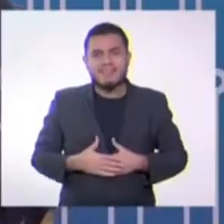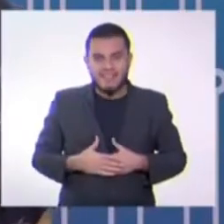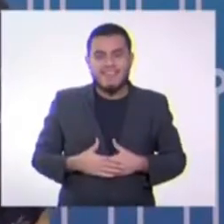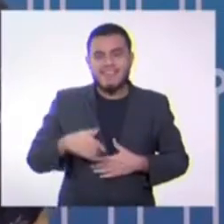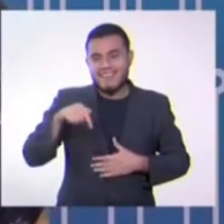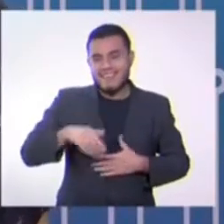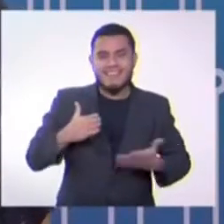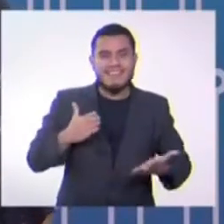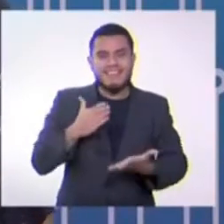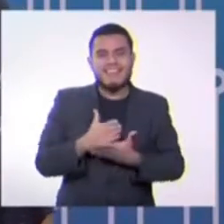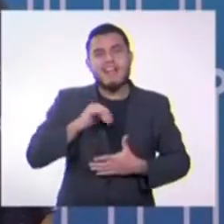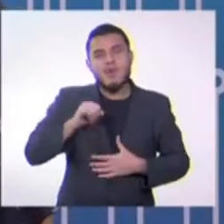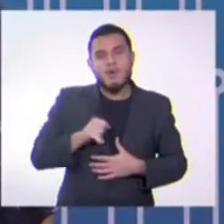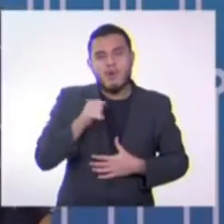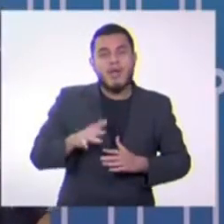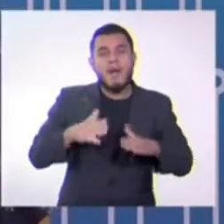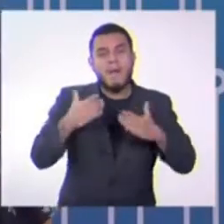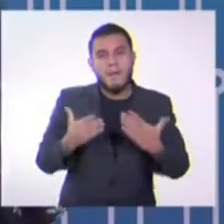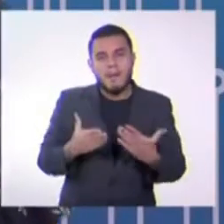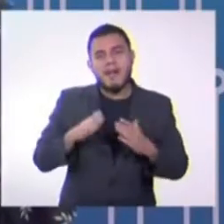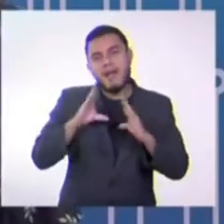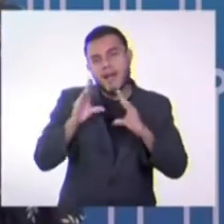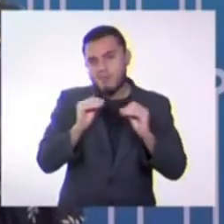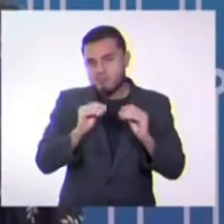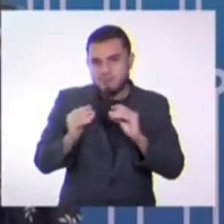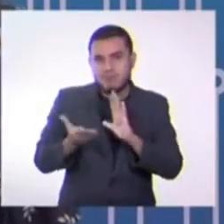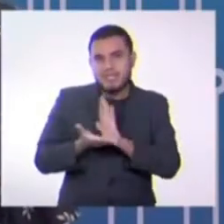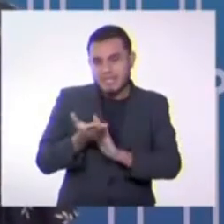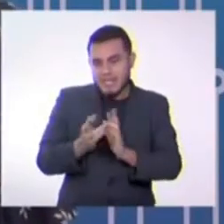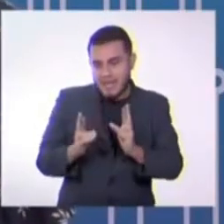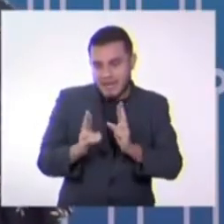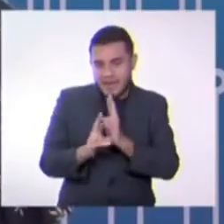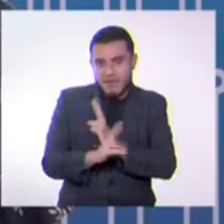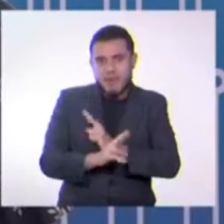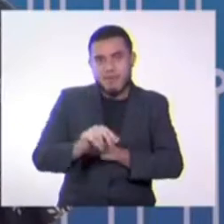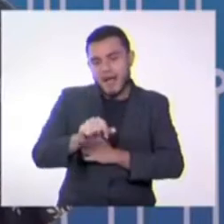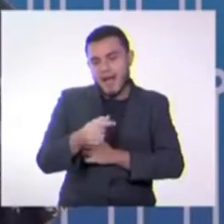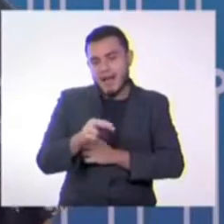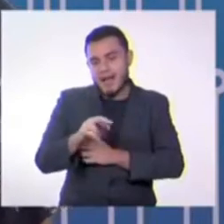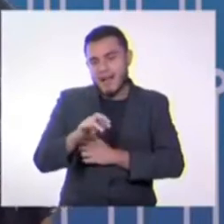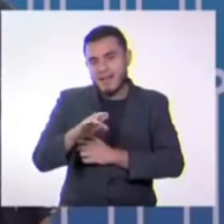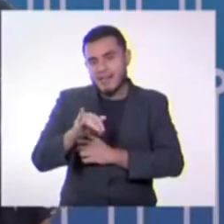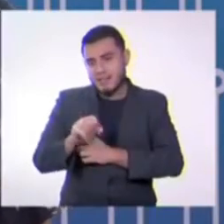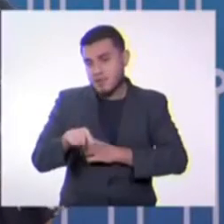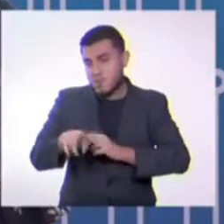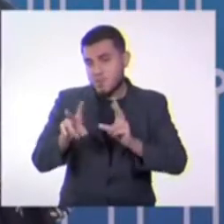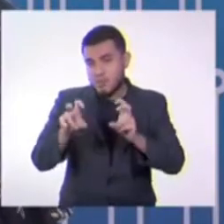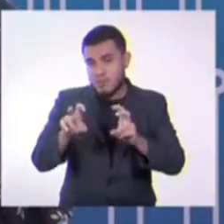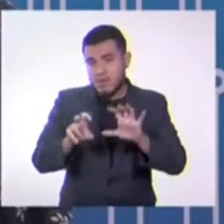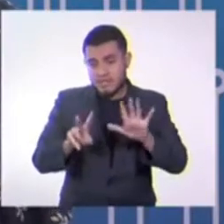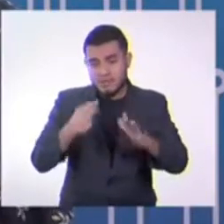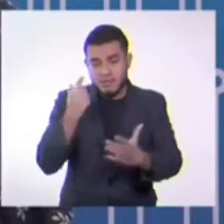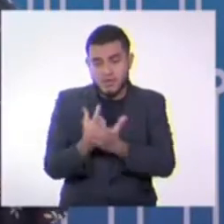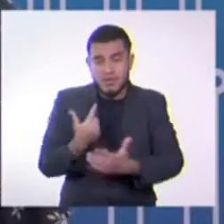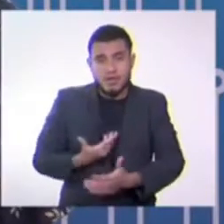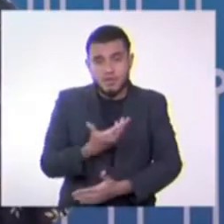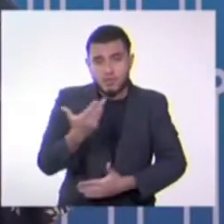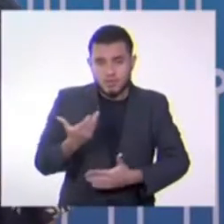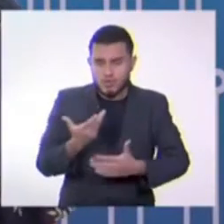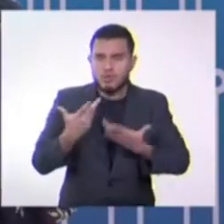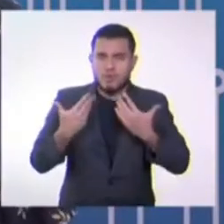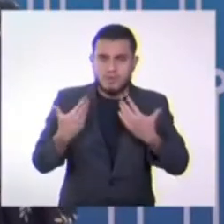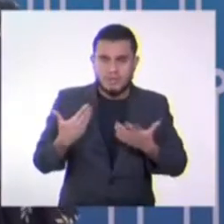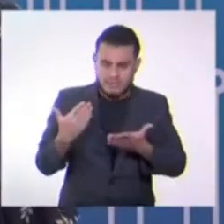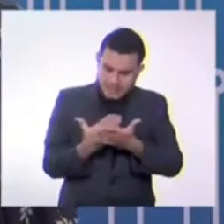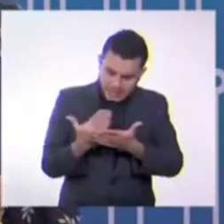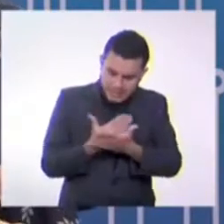día jueves para hablar y en esta oportunidad de las reformas agrarias, un tema de séptimo grado que vamos a estar tratando